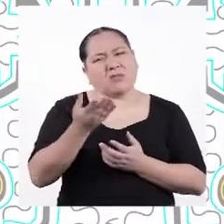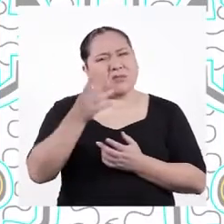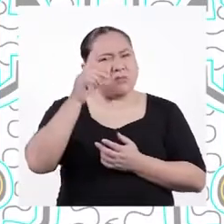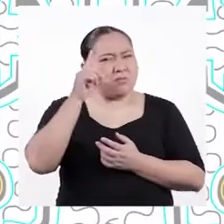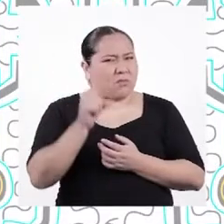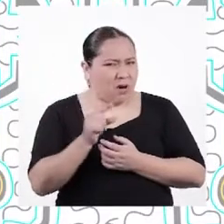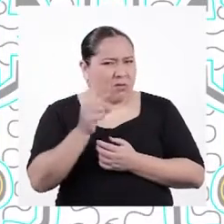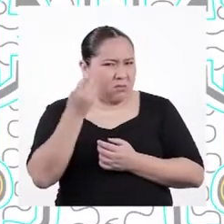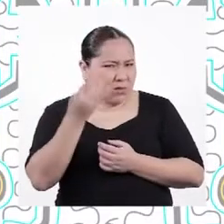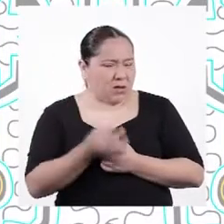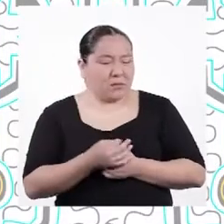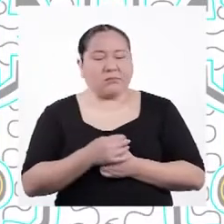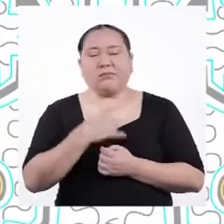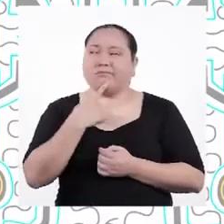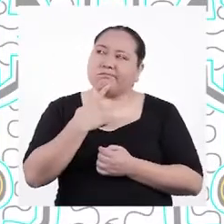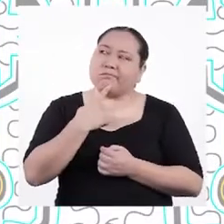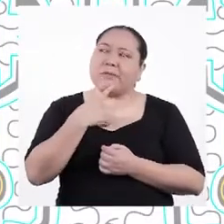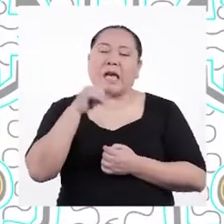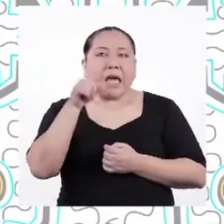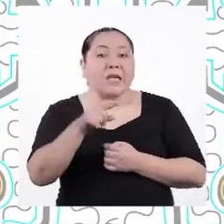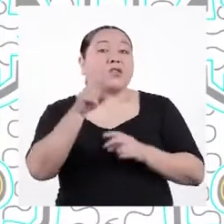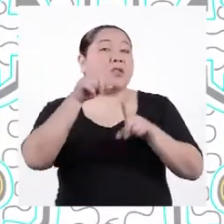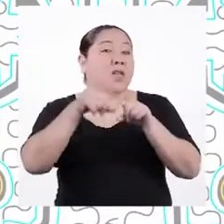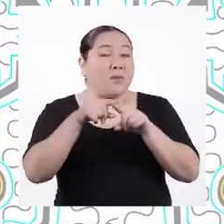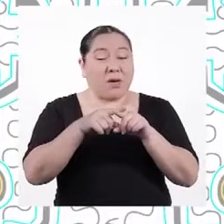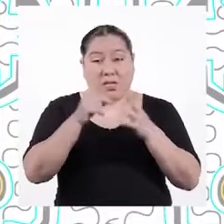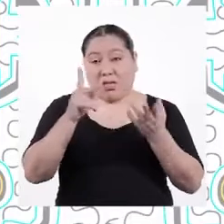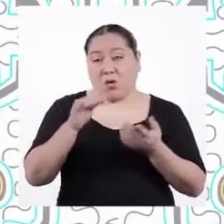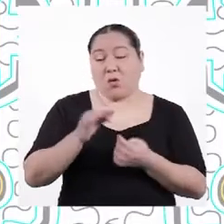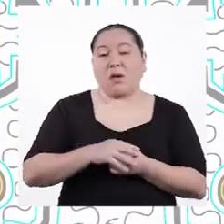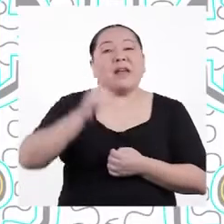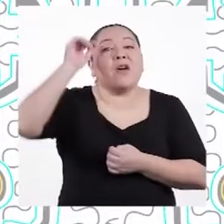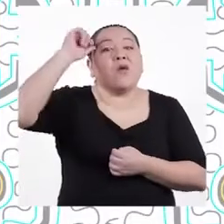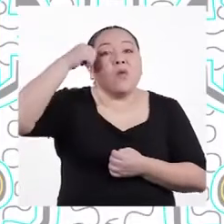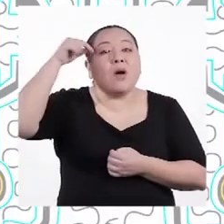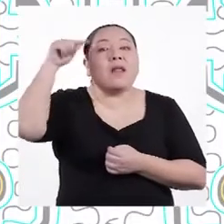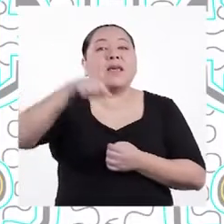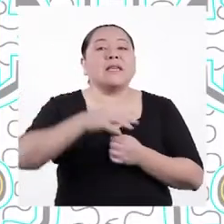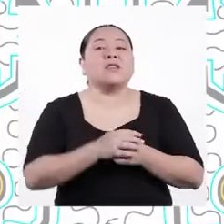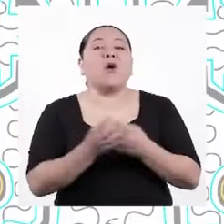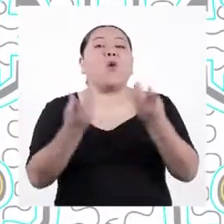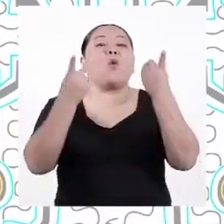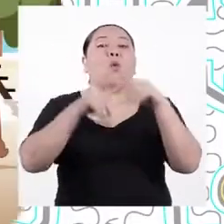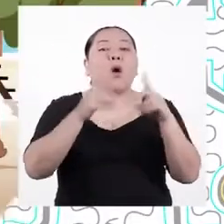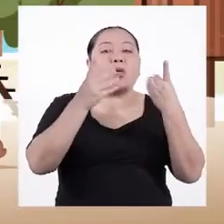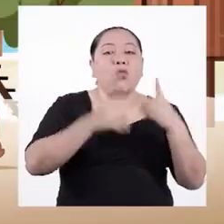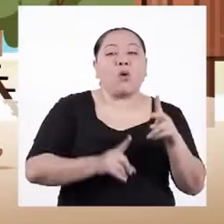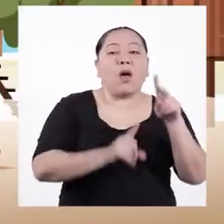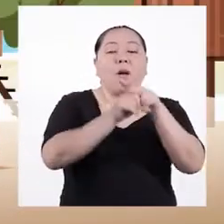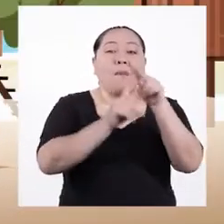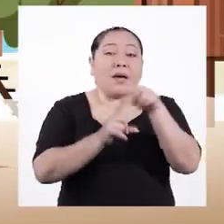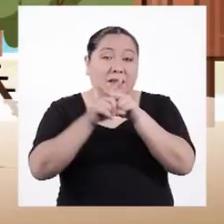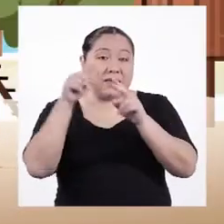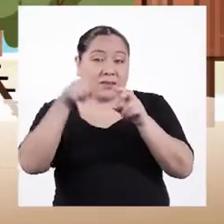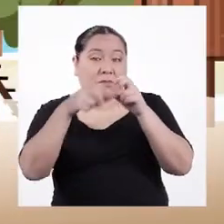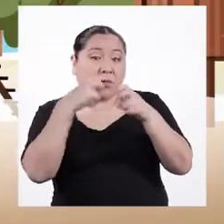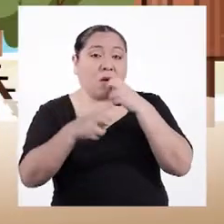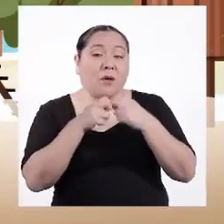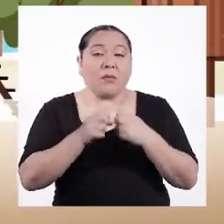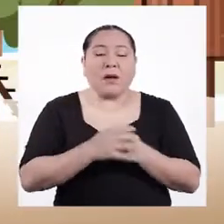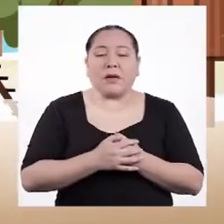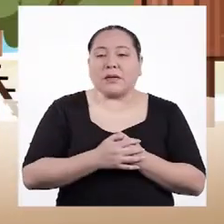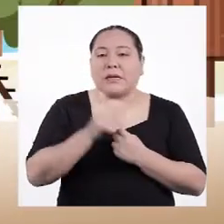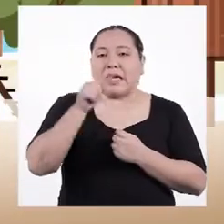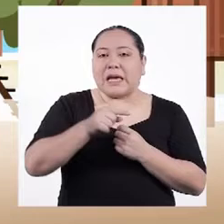eso depende, Cubi. No se olviden que estamos hablando de la ocurrencia de un fenómeno que puede ocasionar muchas